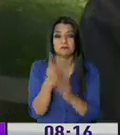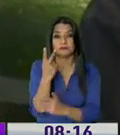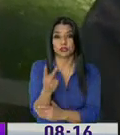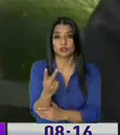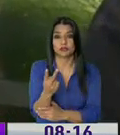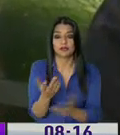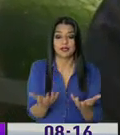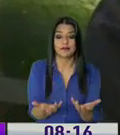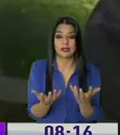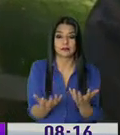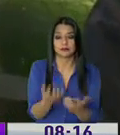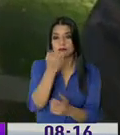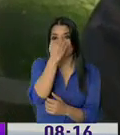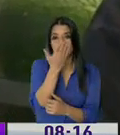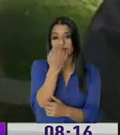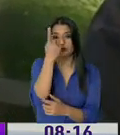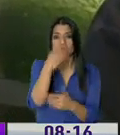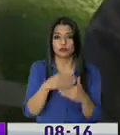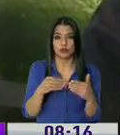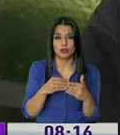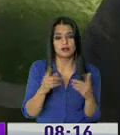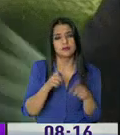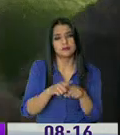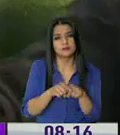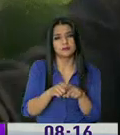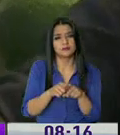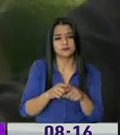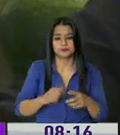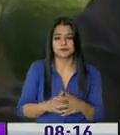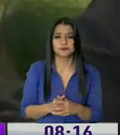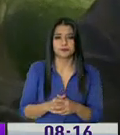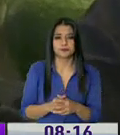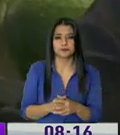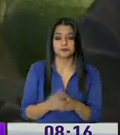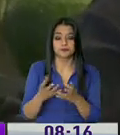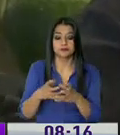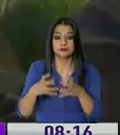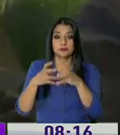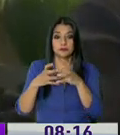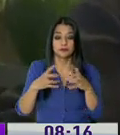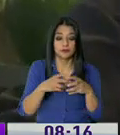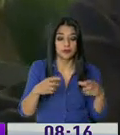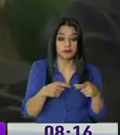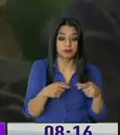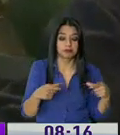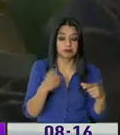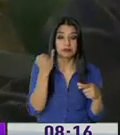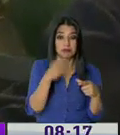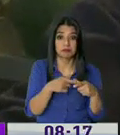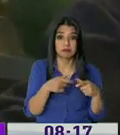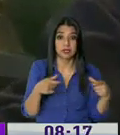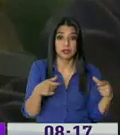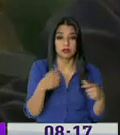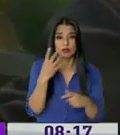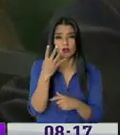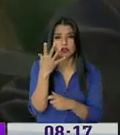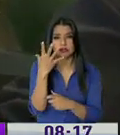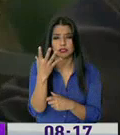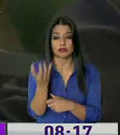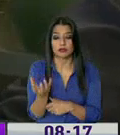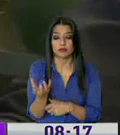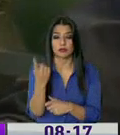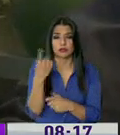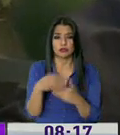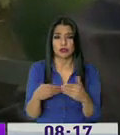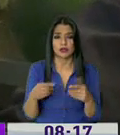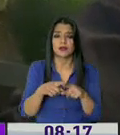las dos libras de tomate es un dólar, o sea, la remolacha, el pimiento, así, es 4, 5 remolachas, un dólar,